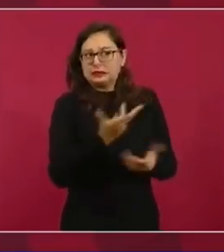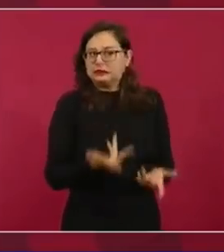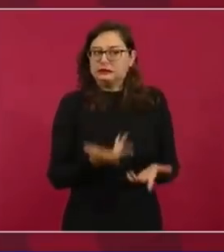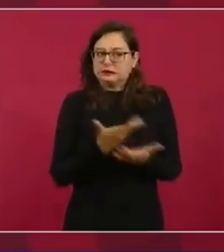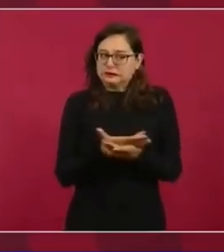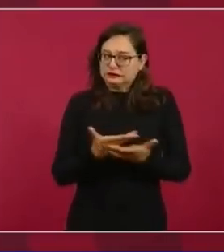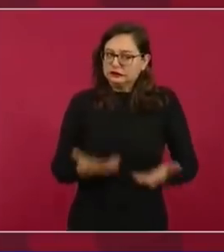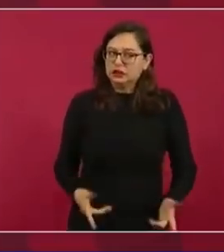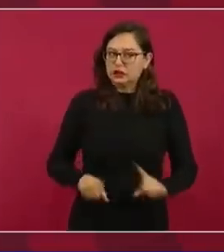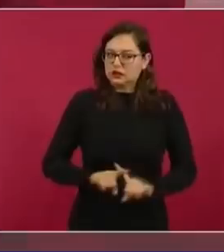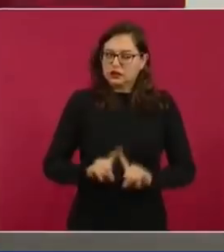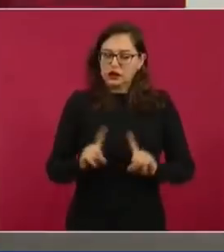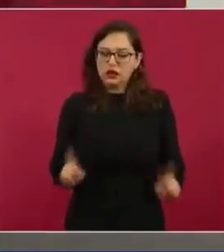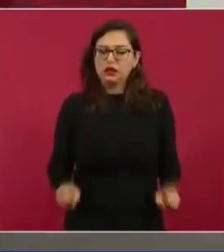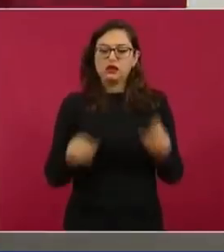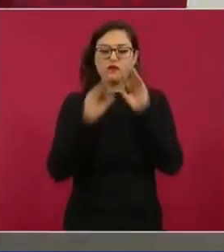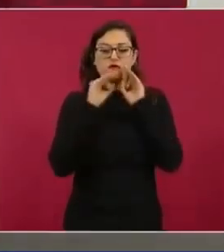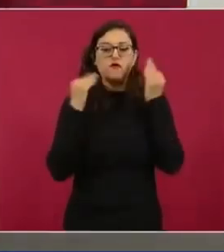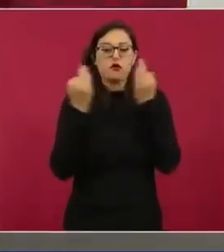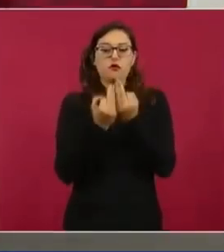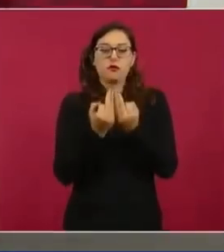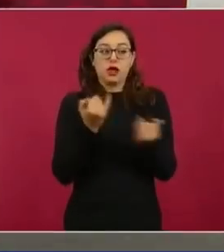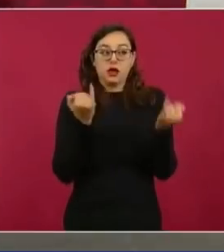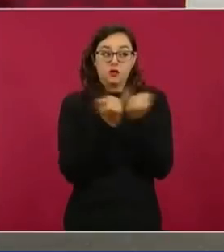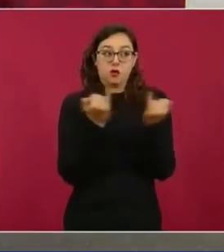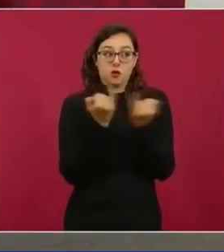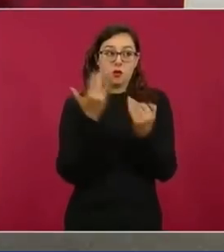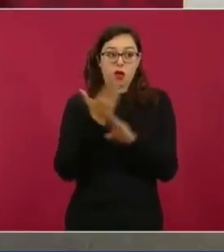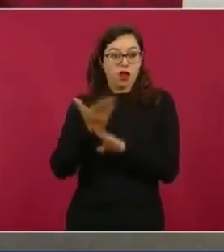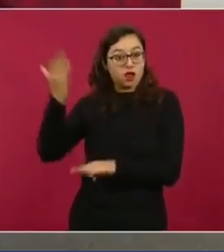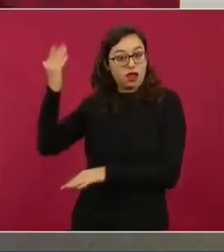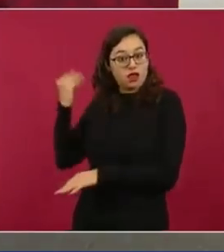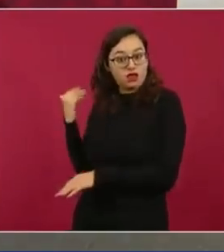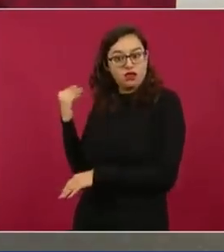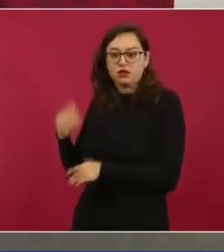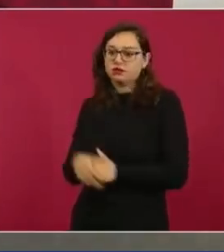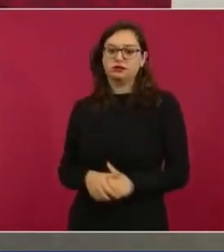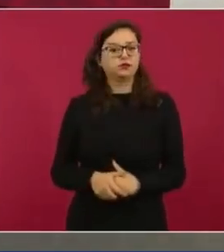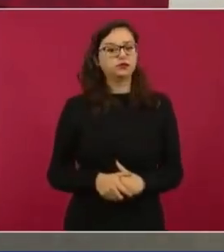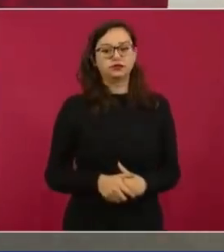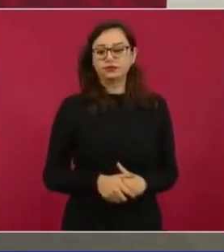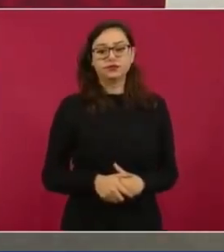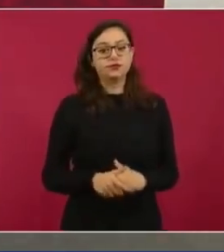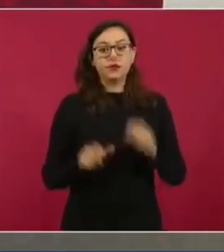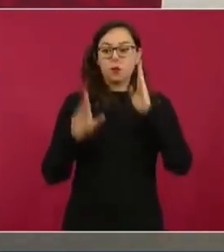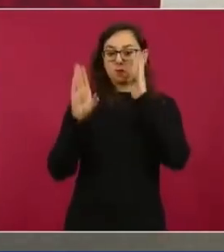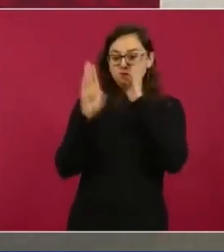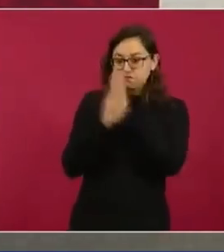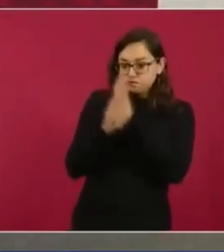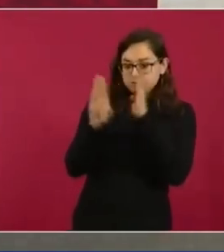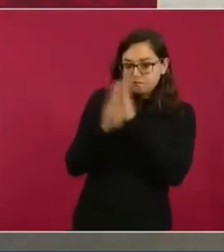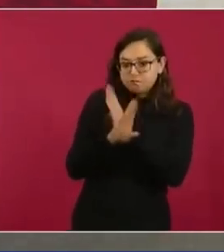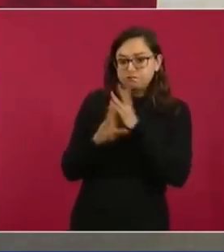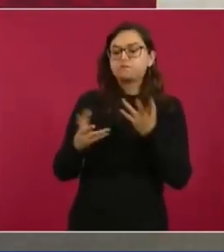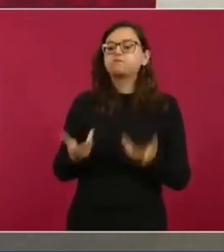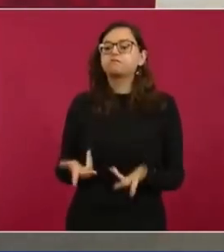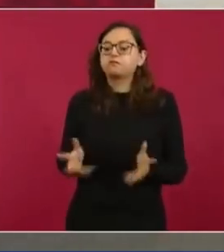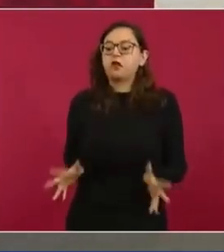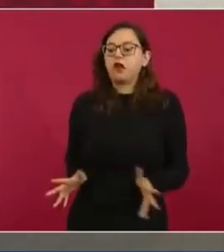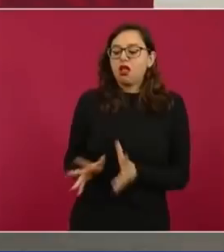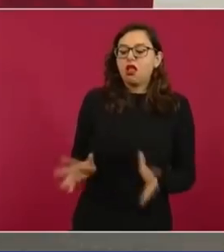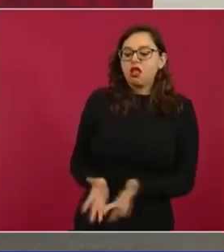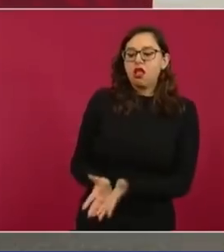que ya no es el tiempo de los espías y de la promoción de los golpes de